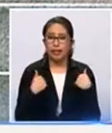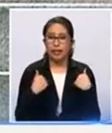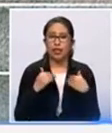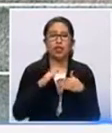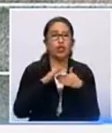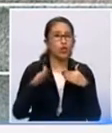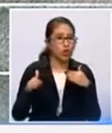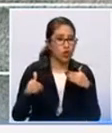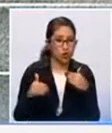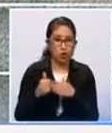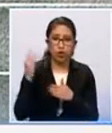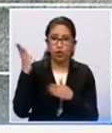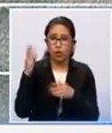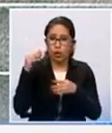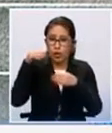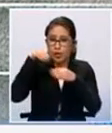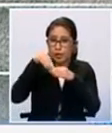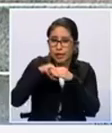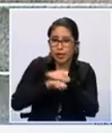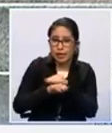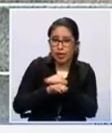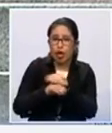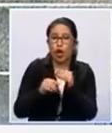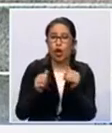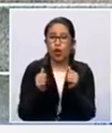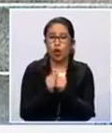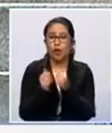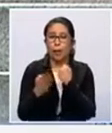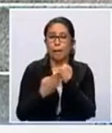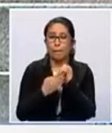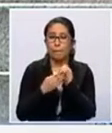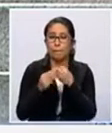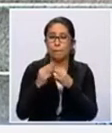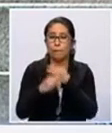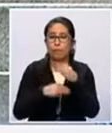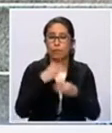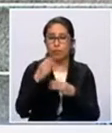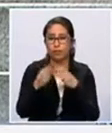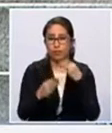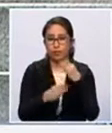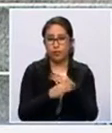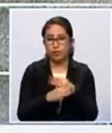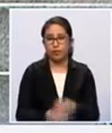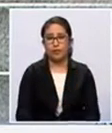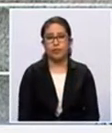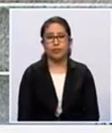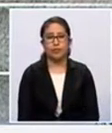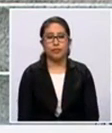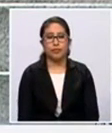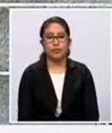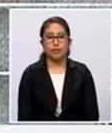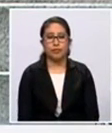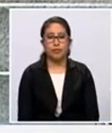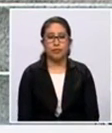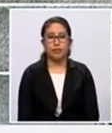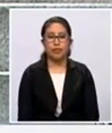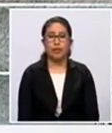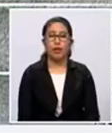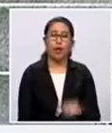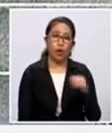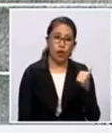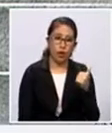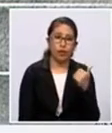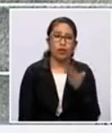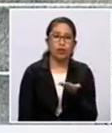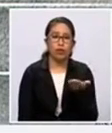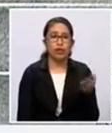de los bonos pueden acceder a una parte de los recursos del Banco Mundial. Otro aspecto también que se